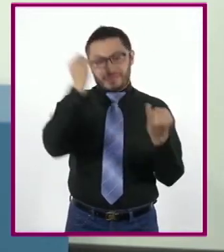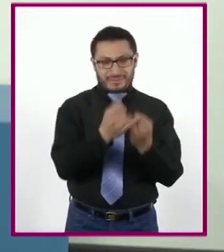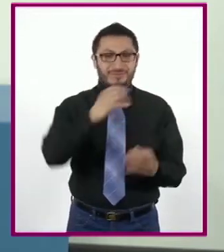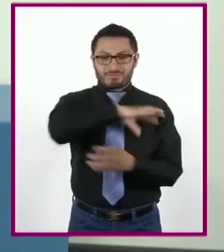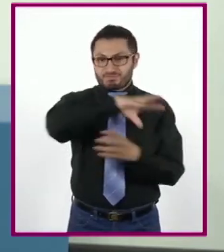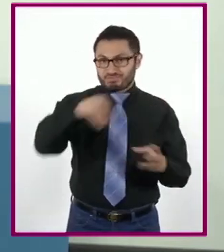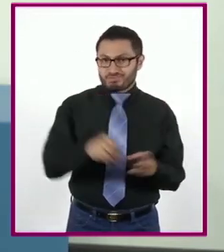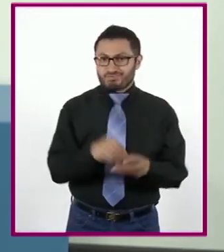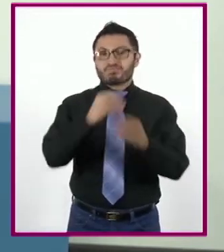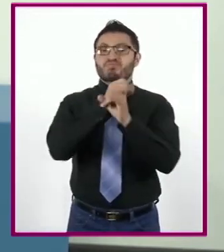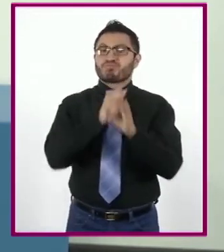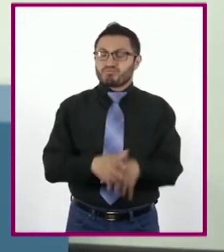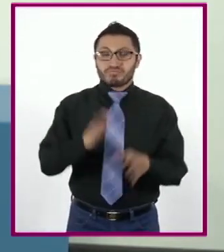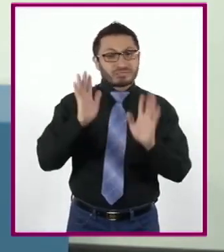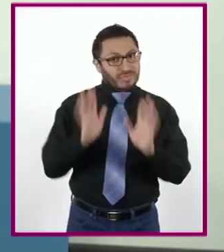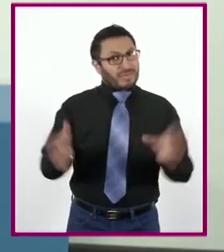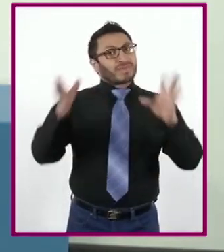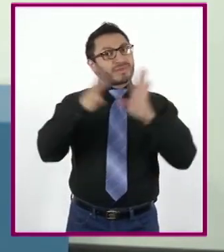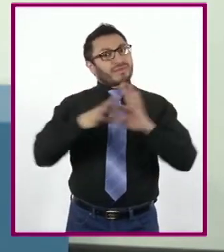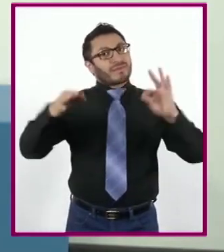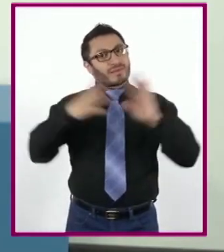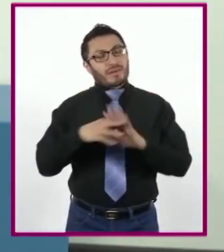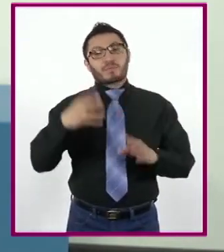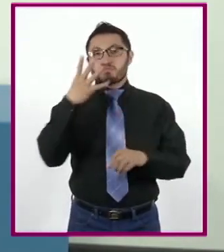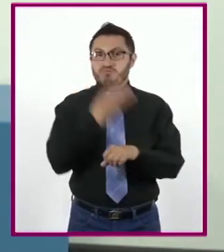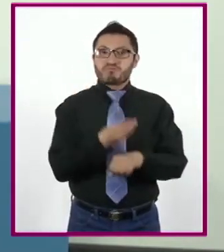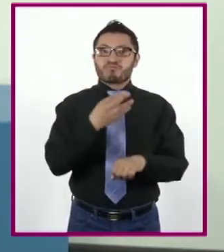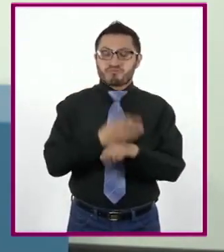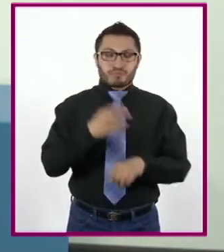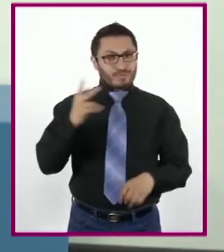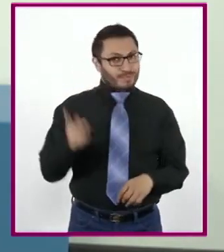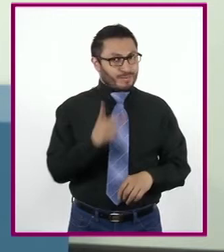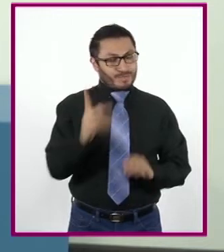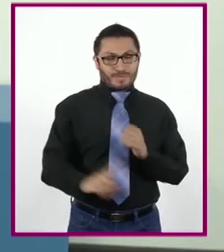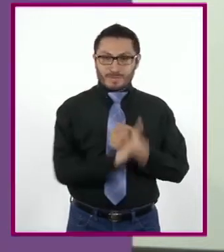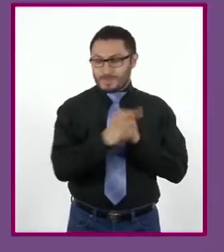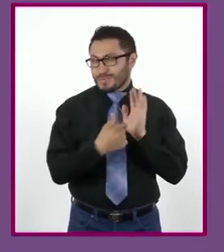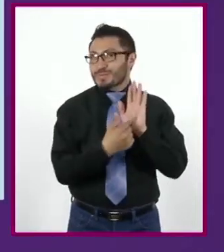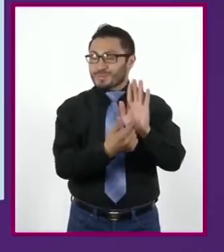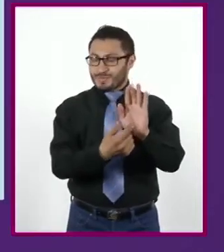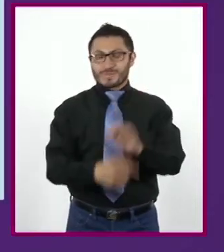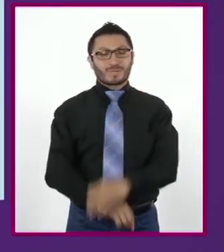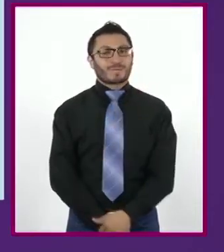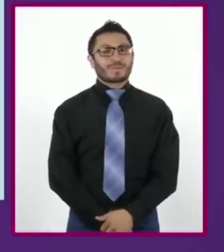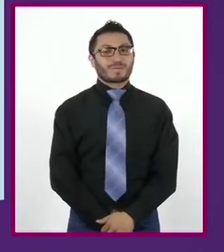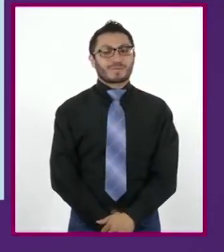esta información antes dada, vamos a resolver el siguiente problema.